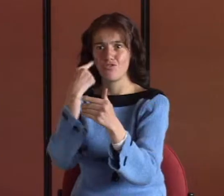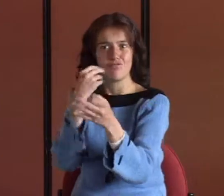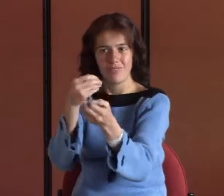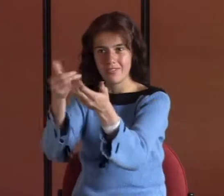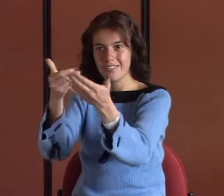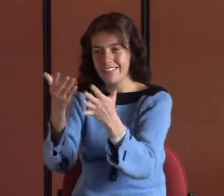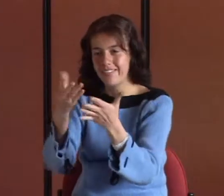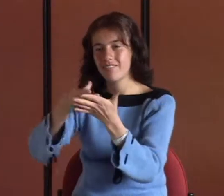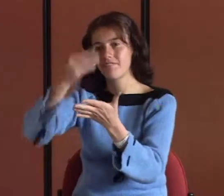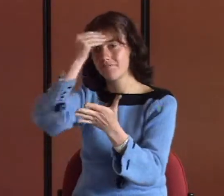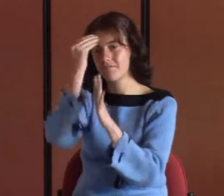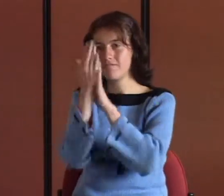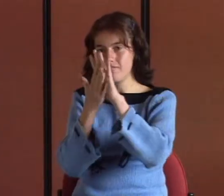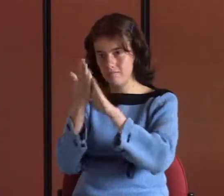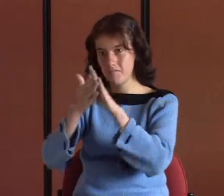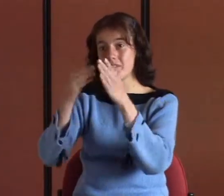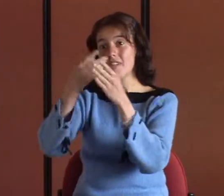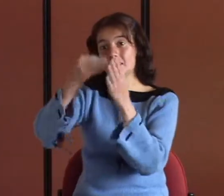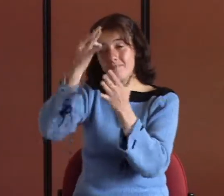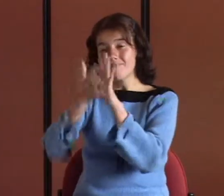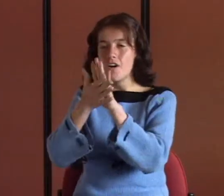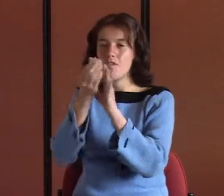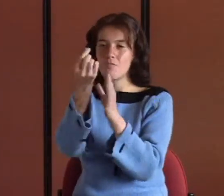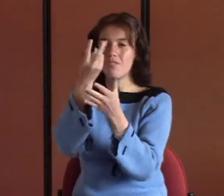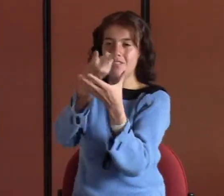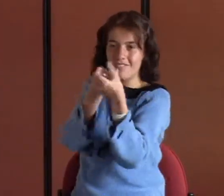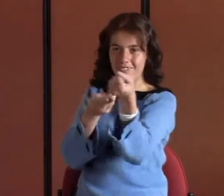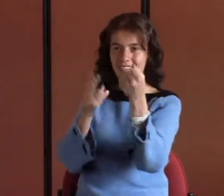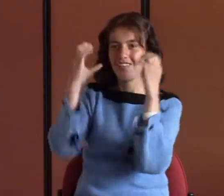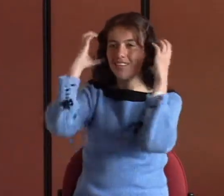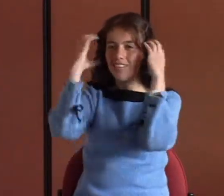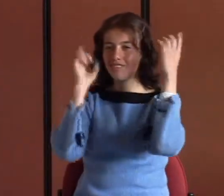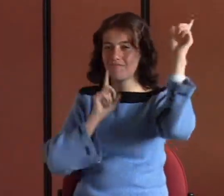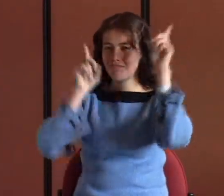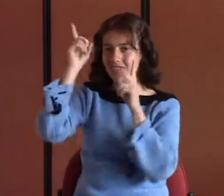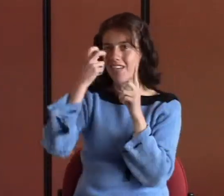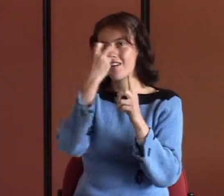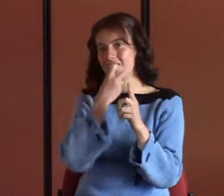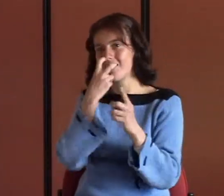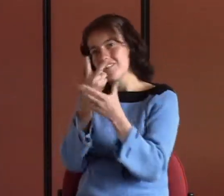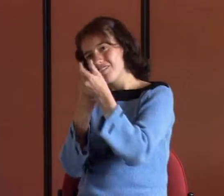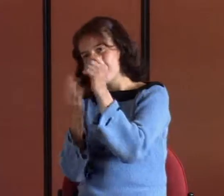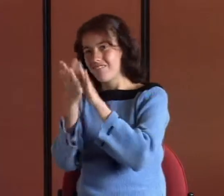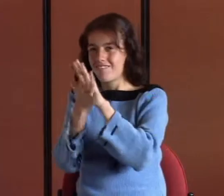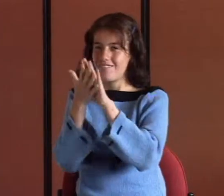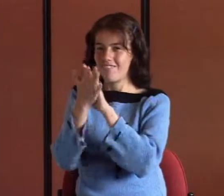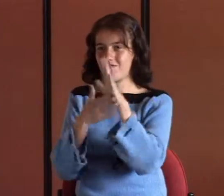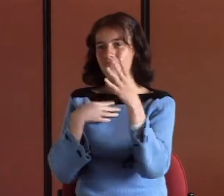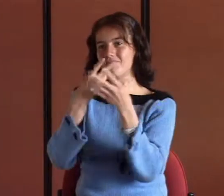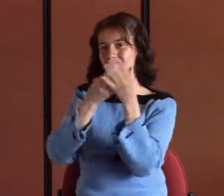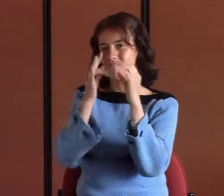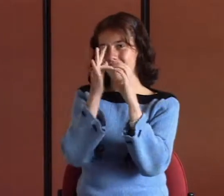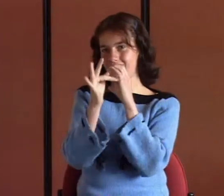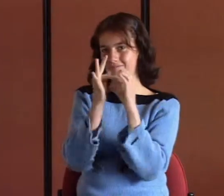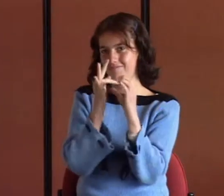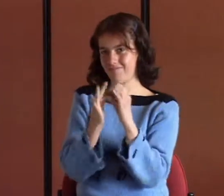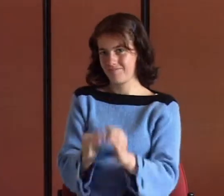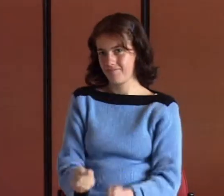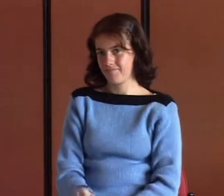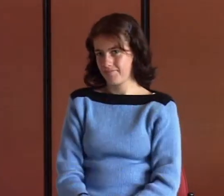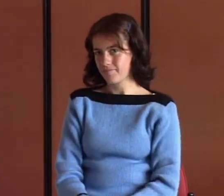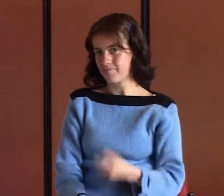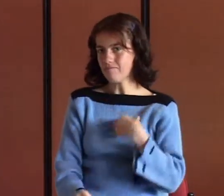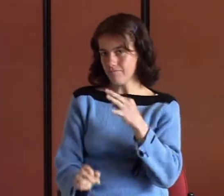instituciones donde estuve de bebé fue en el ICAN. Allí aprendí lengua de señas, pero en ese tiempo el